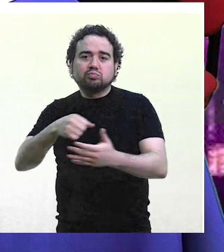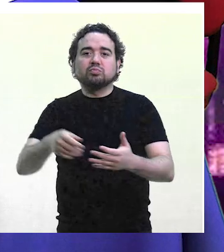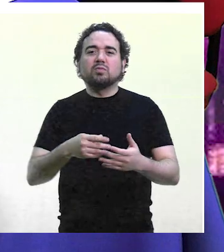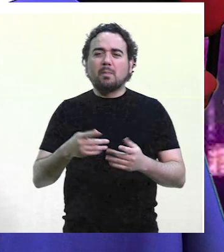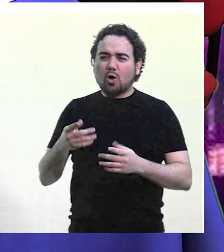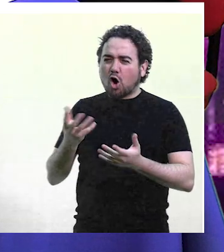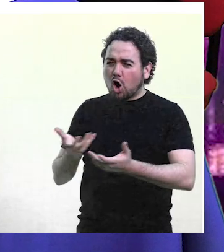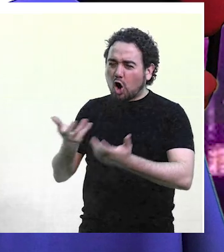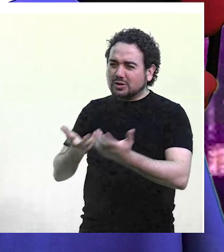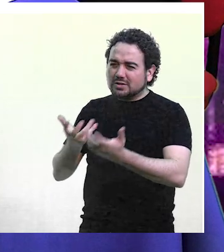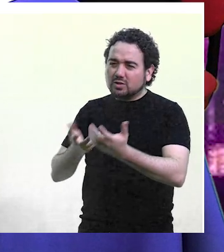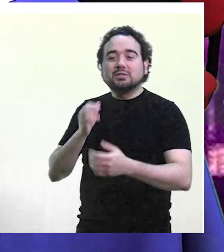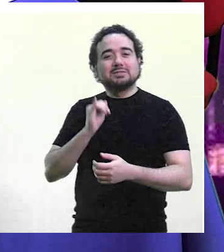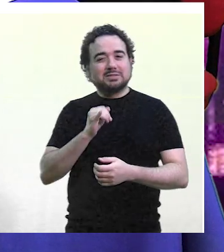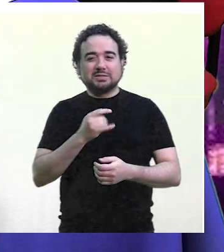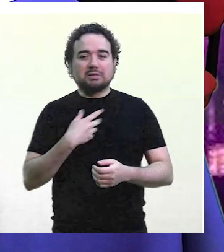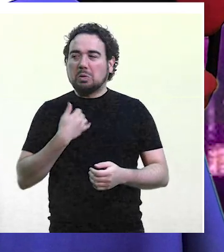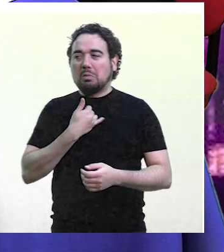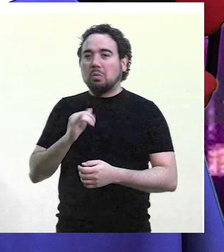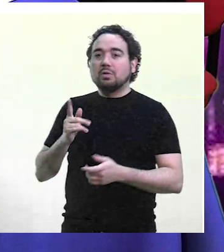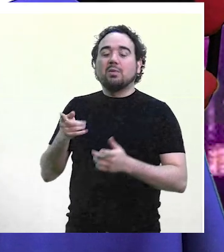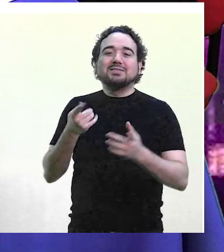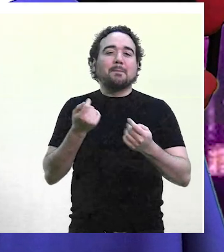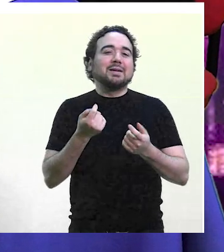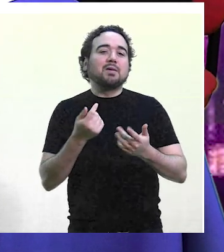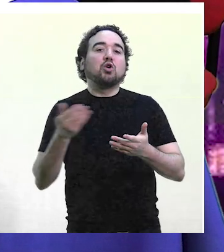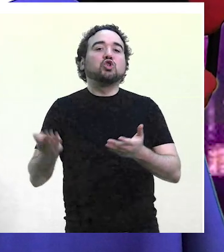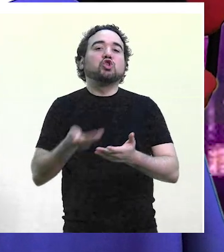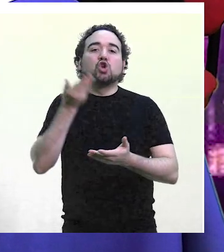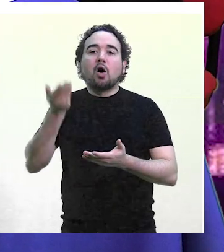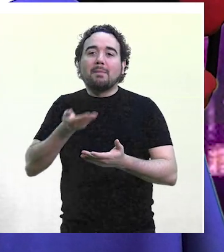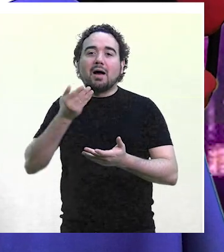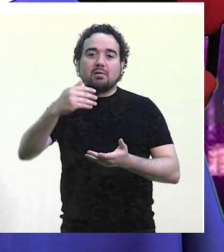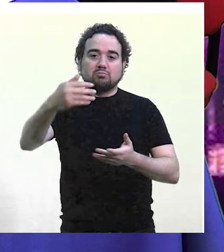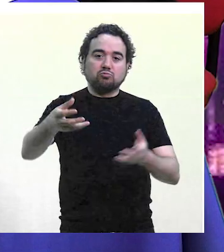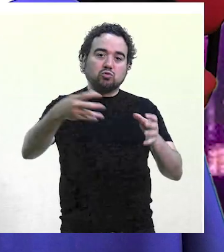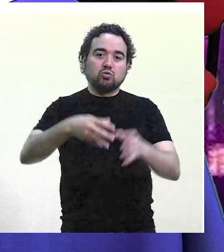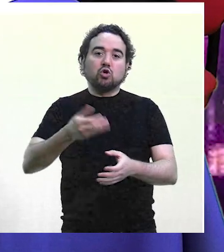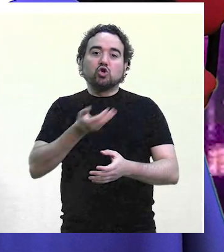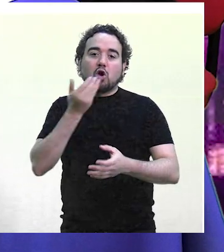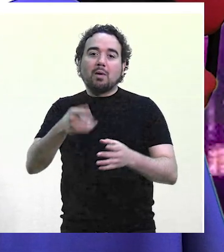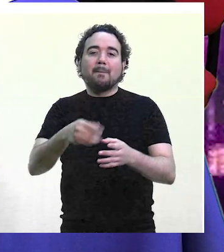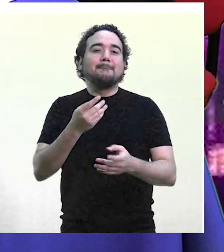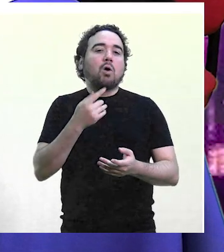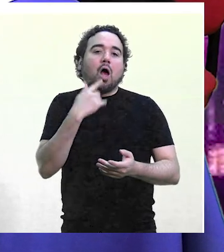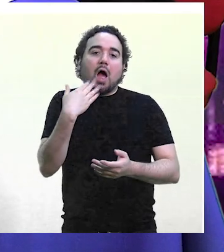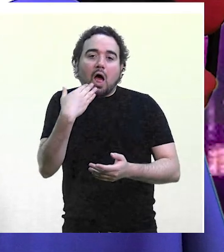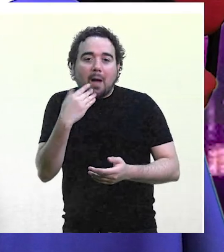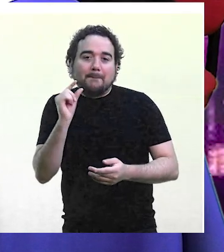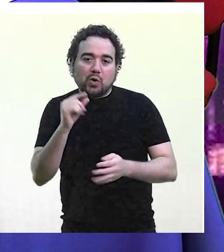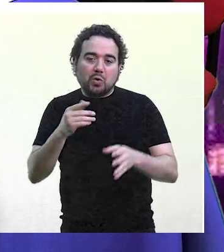creo. Sí, sí, eso, no En es como... particular a mí no me Es gusta. cocinado, Sí. y como la sopa es lo que le da el sabor a la masita,